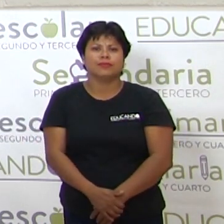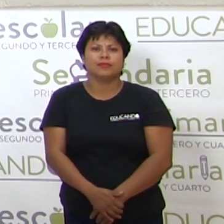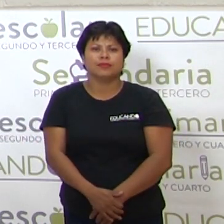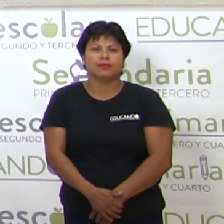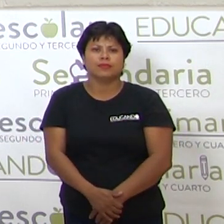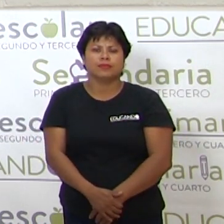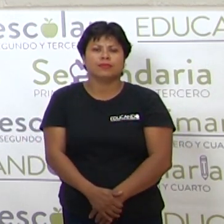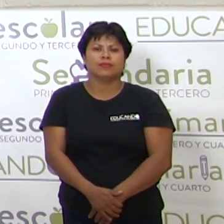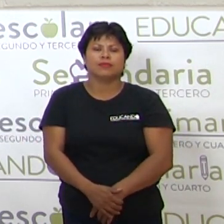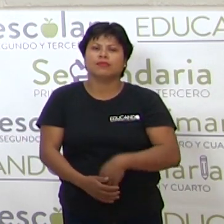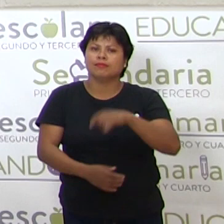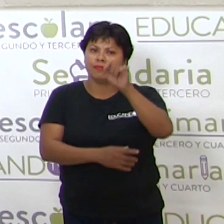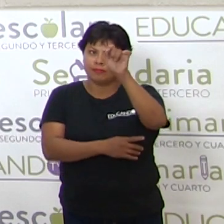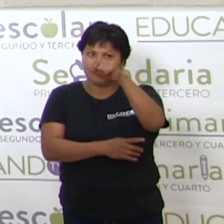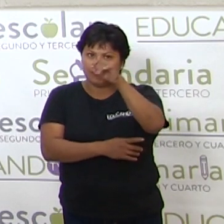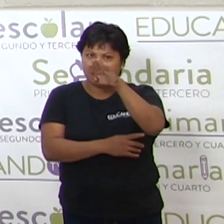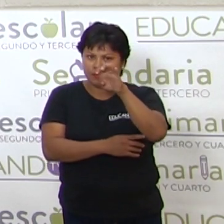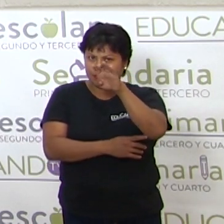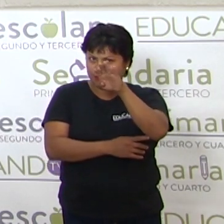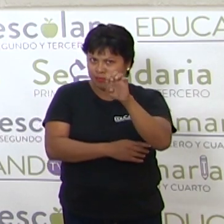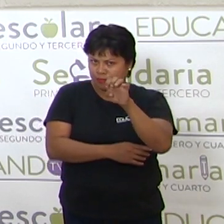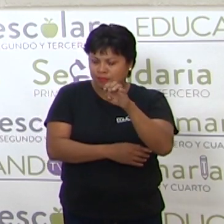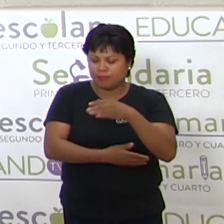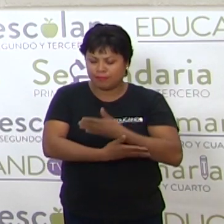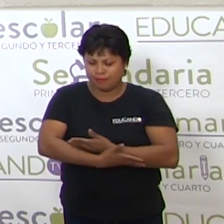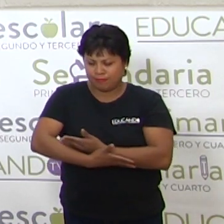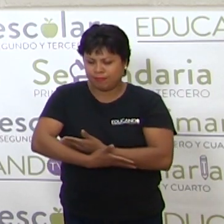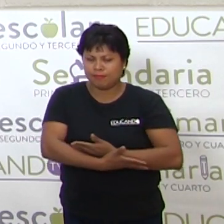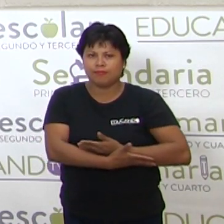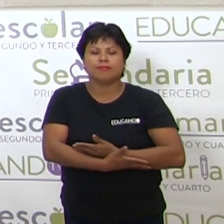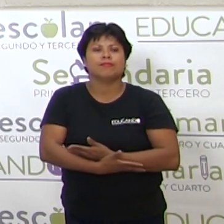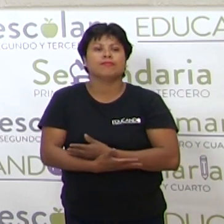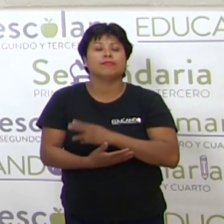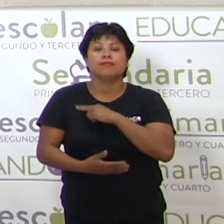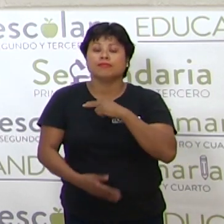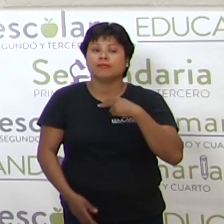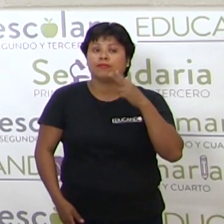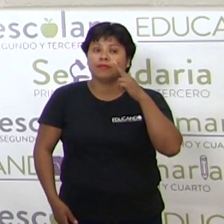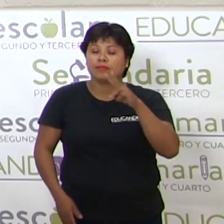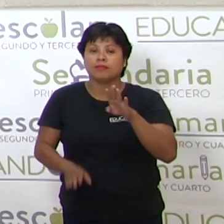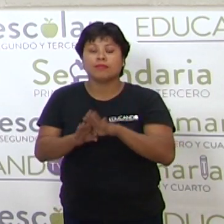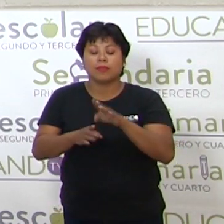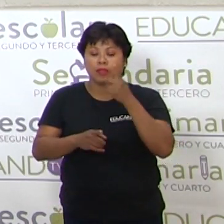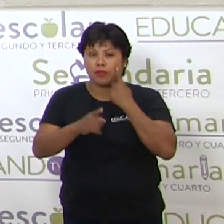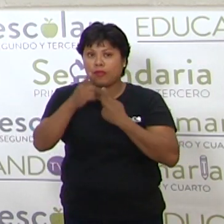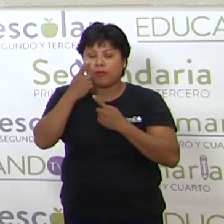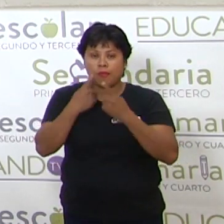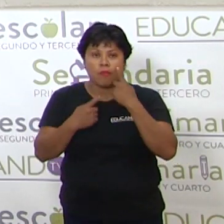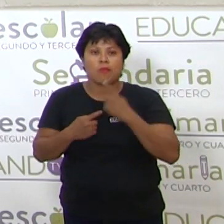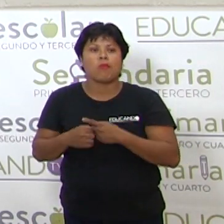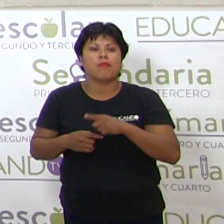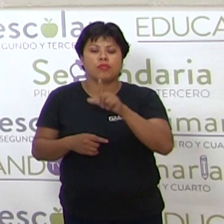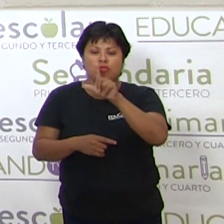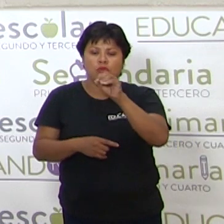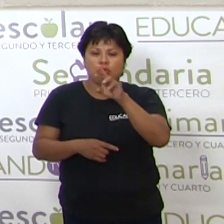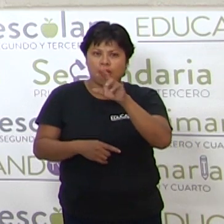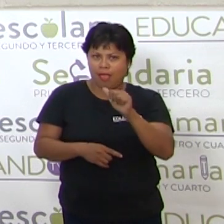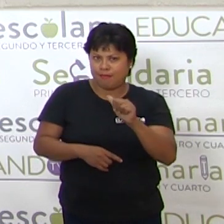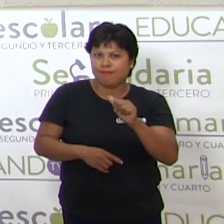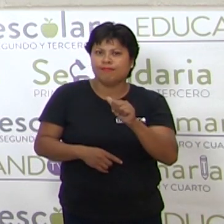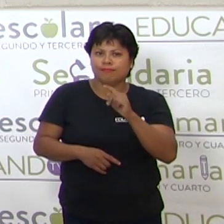le ponemos su acento a bebé está bien vemos cómo llorar cambio a llora